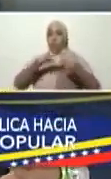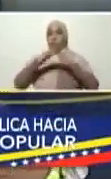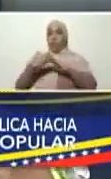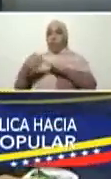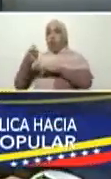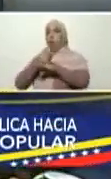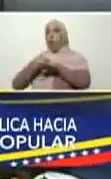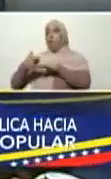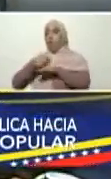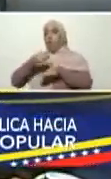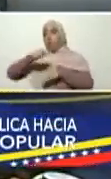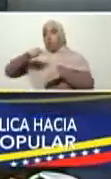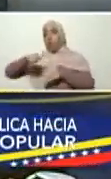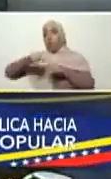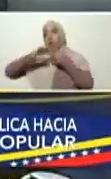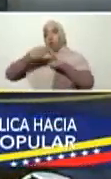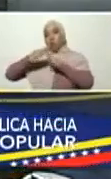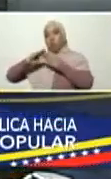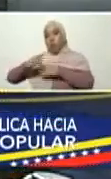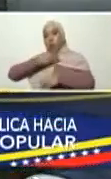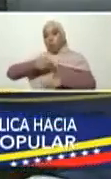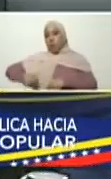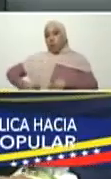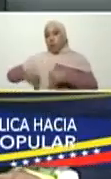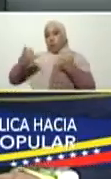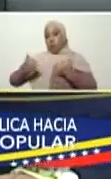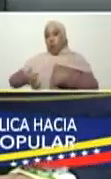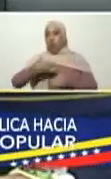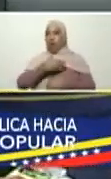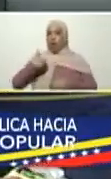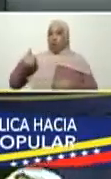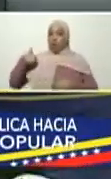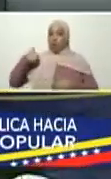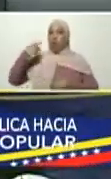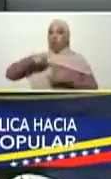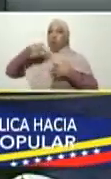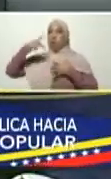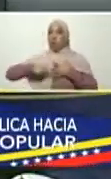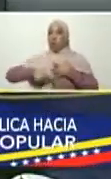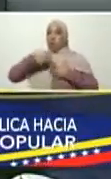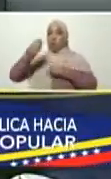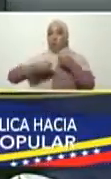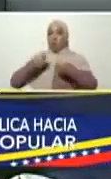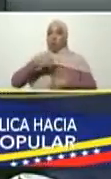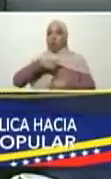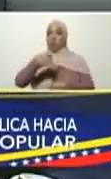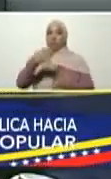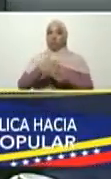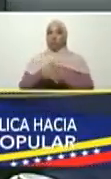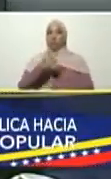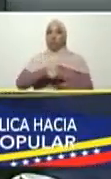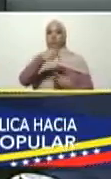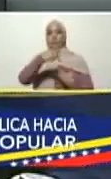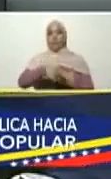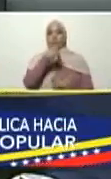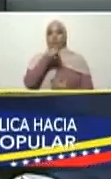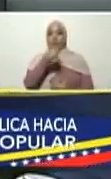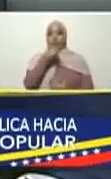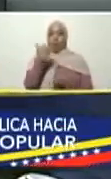por una comuna o por un consejo comunal, presidente. Y en ese sentido creemos que esa propuesta digital, esa propuesta